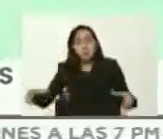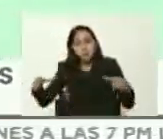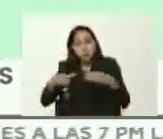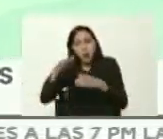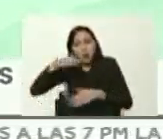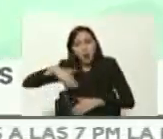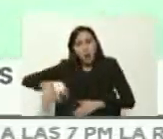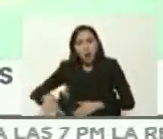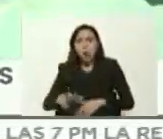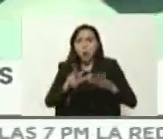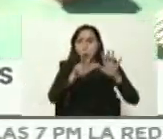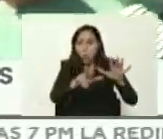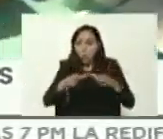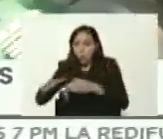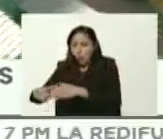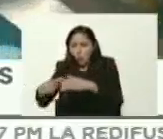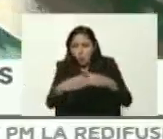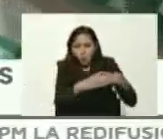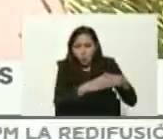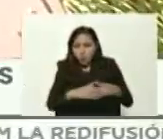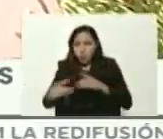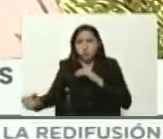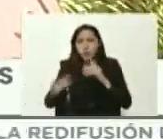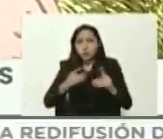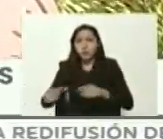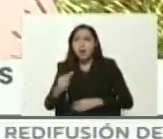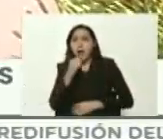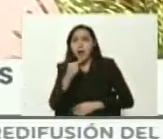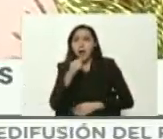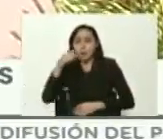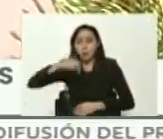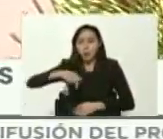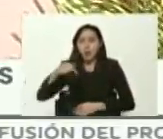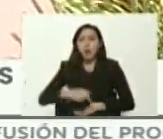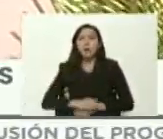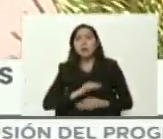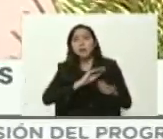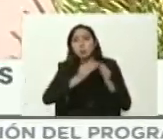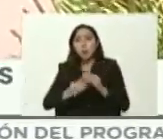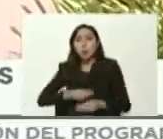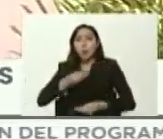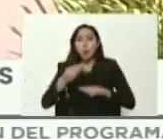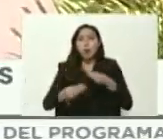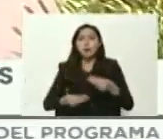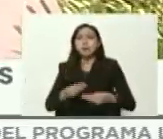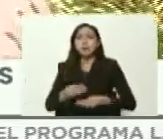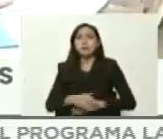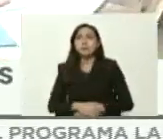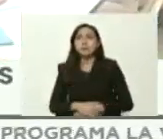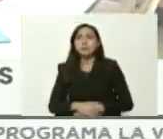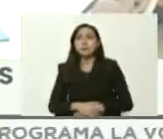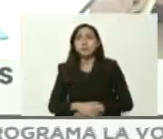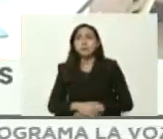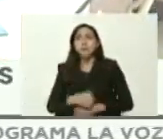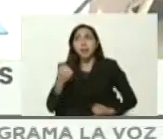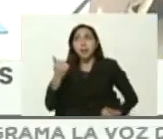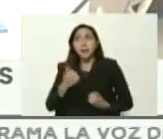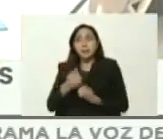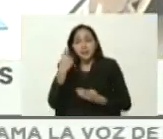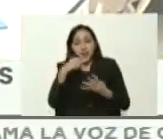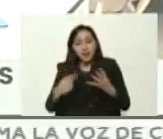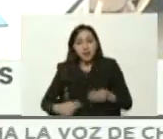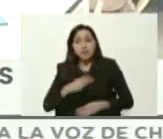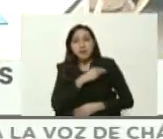popular. 8 mesas técnicas de agua que hacen vida en estas 2 comunas, presidente, en la base de Misiones y que a